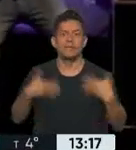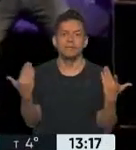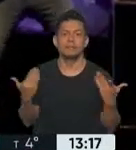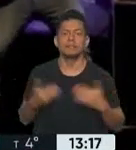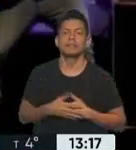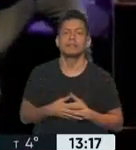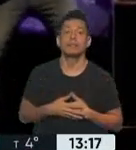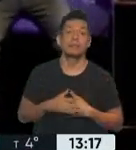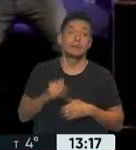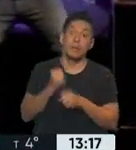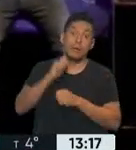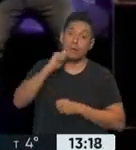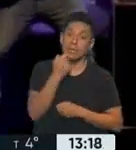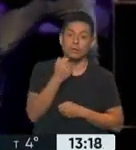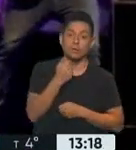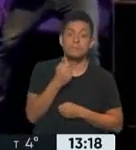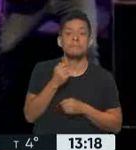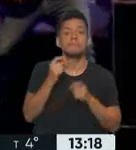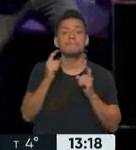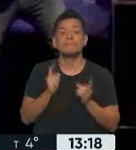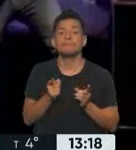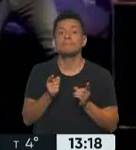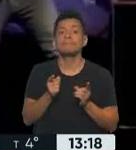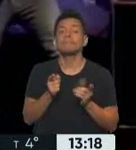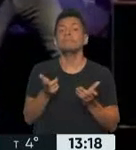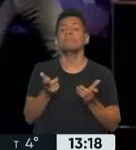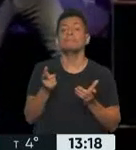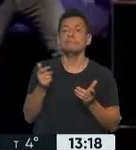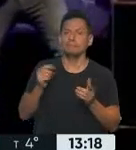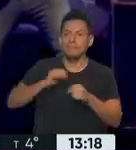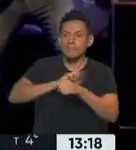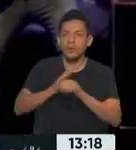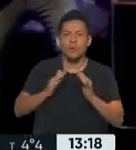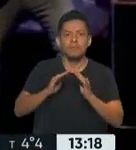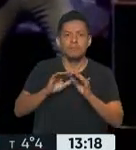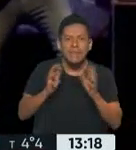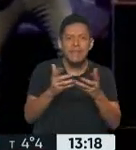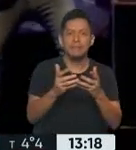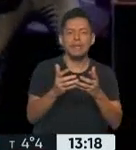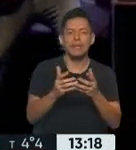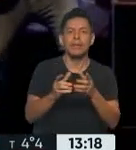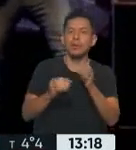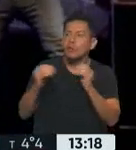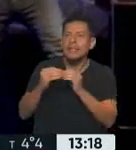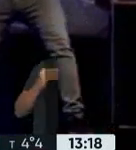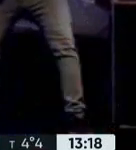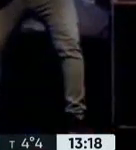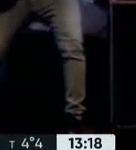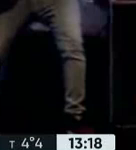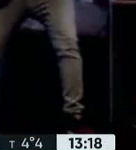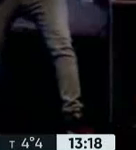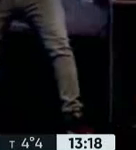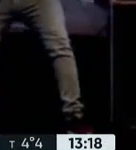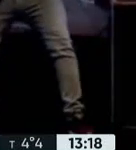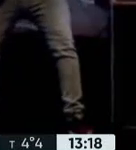un trabajo muy lindo, ¿no? Y también la posibilidad en esta pandemia de acercarme a muchos colegas con los cuales no había tenido la posibilidad de